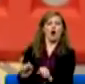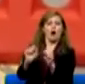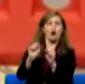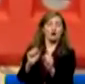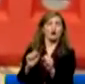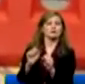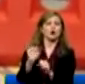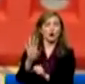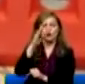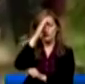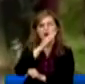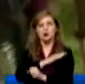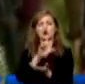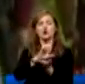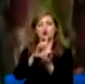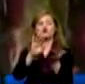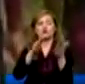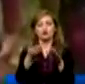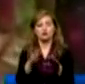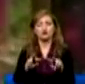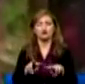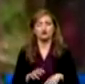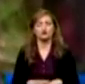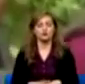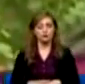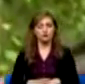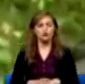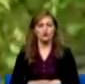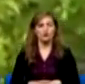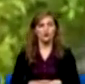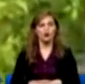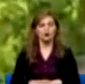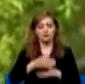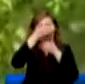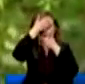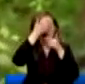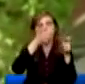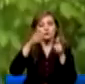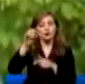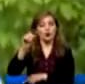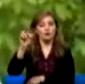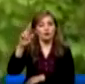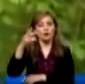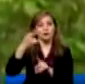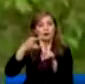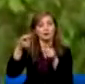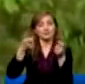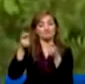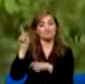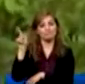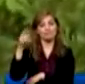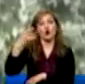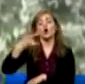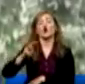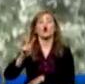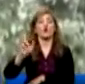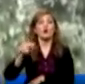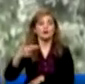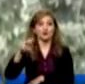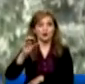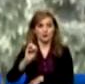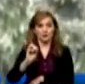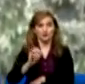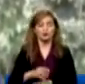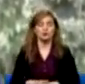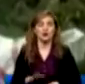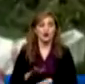un artefacto en San Lorenzo. Todos a manos de la disidencia de las FARC, dirigida por alias Guacho, el protagonista de